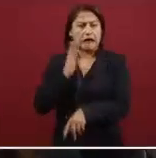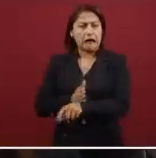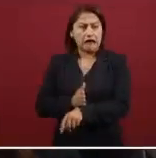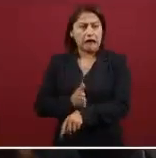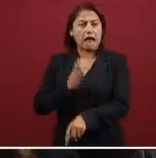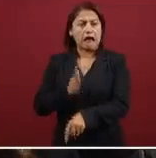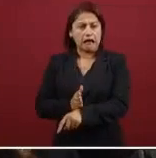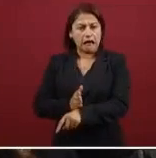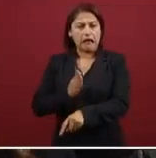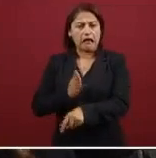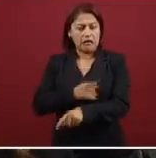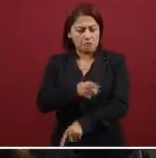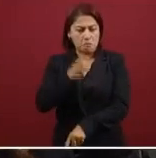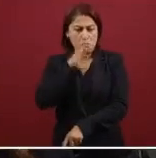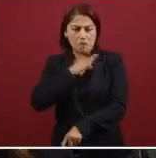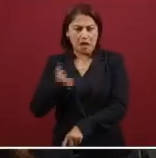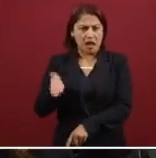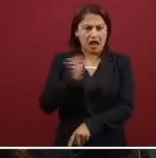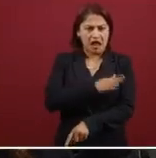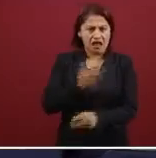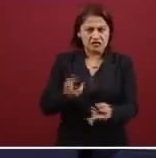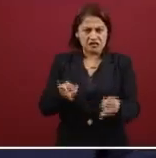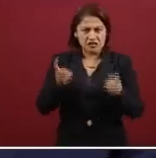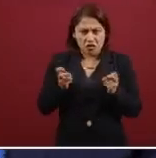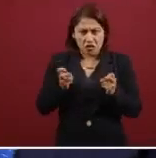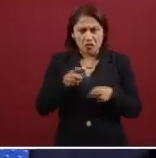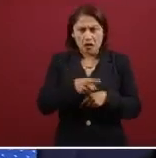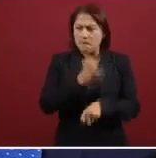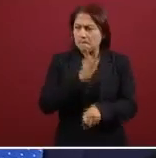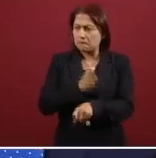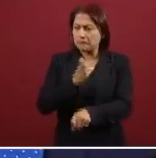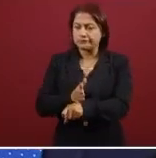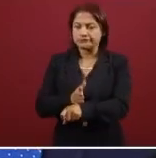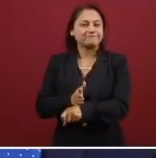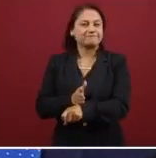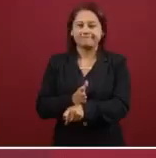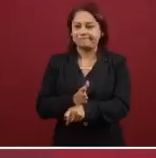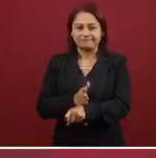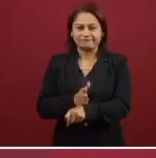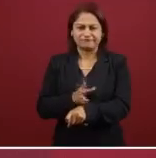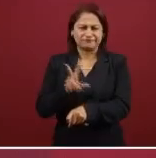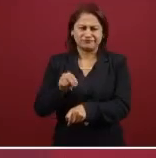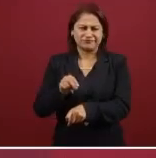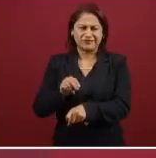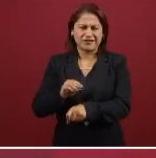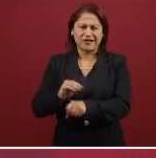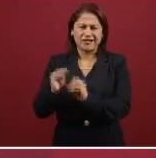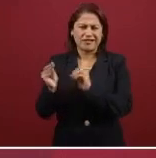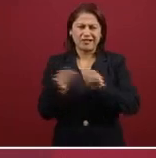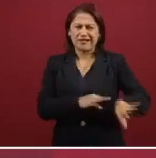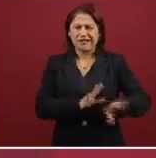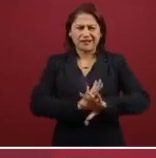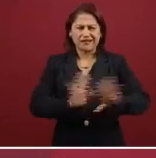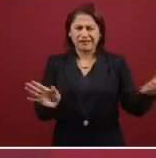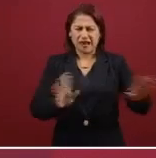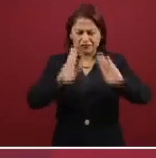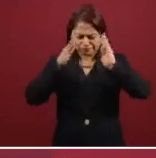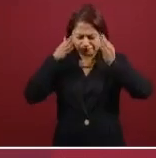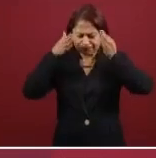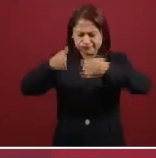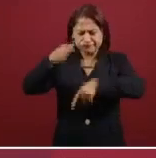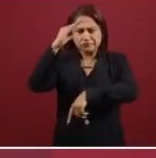políticas de saqueo? No quiere decir que esté por la impunidad, pero tenemos que pensar en la